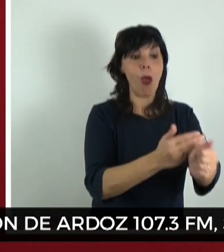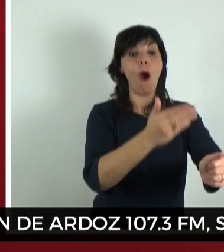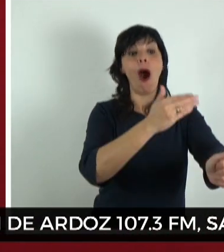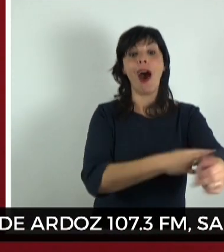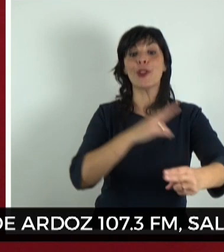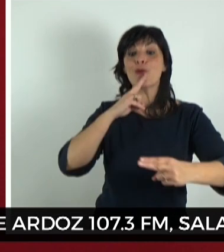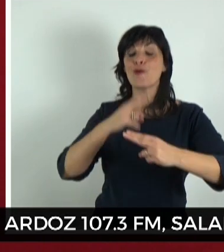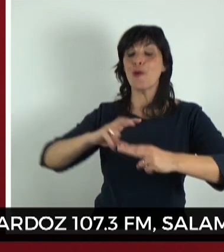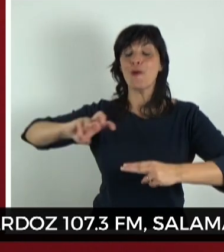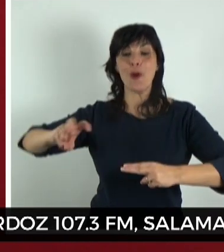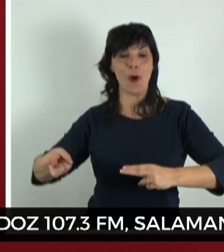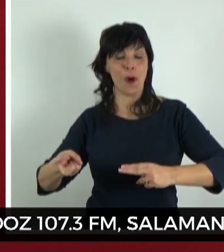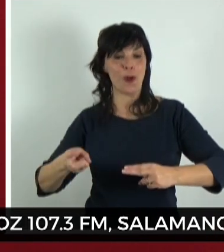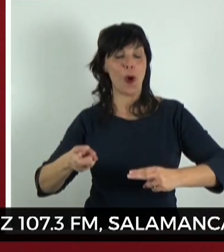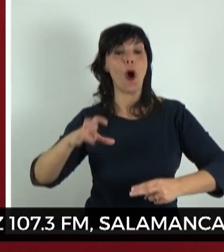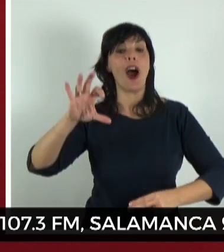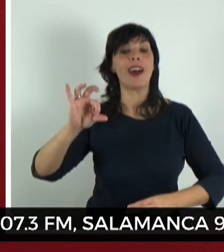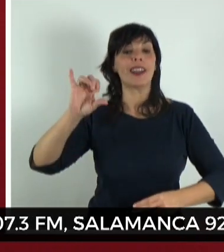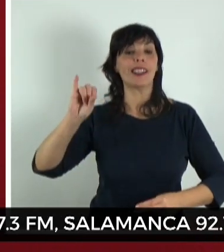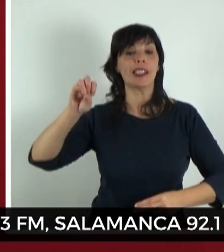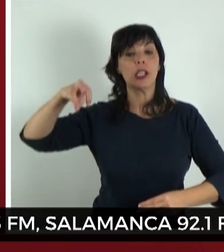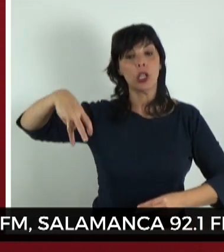Siempre que Dios quiere hacer algo en la vida de una persona,